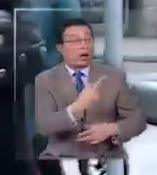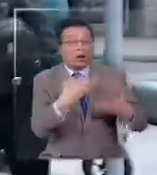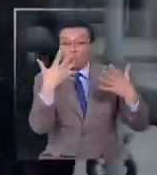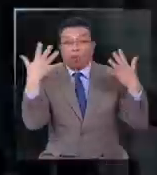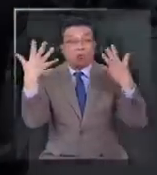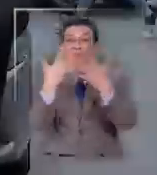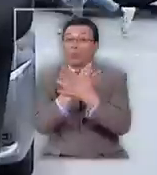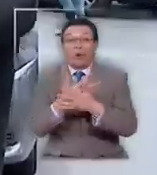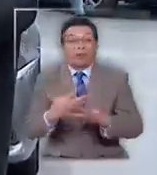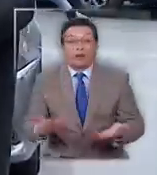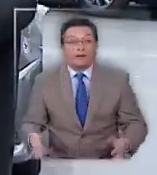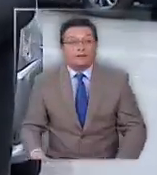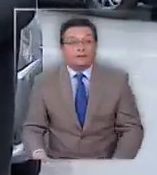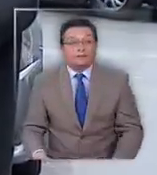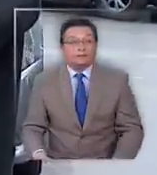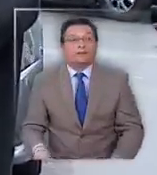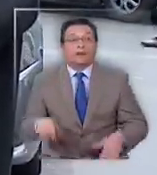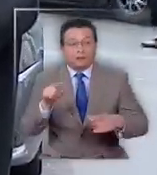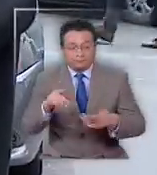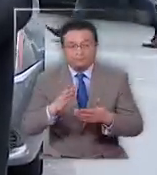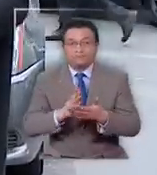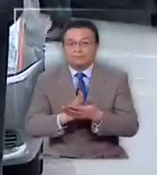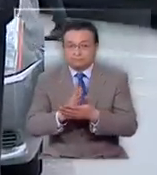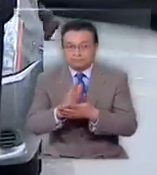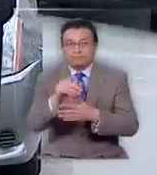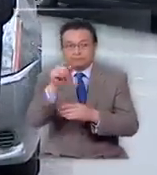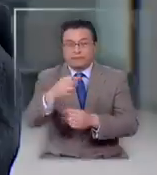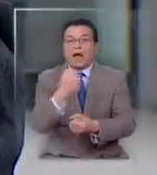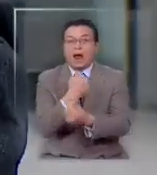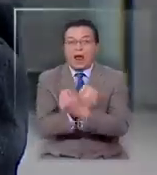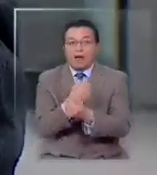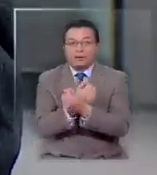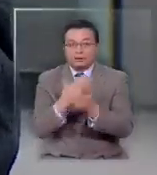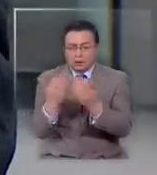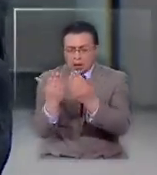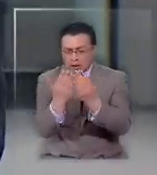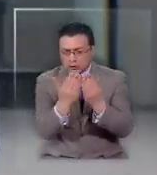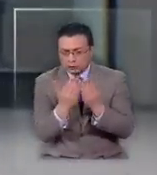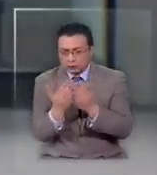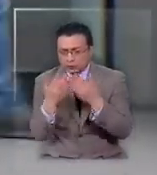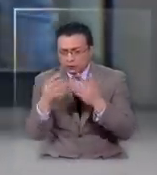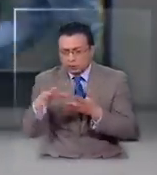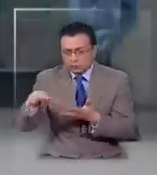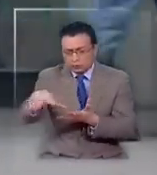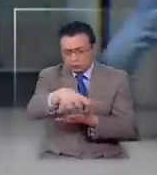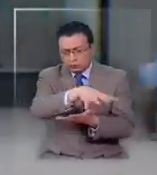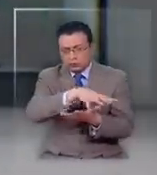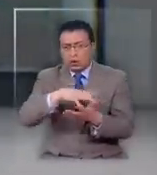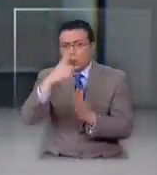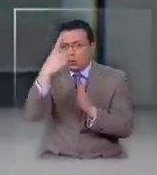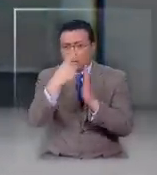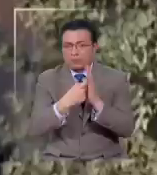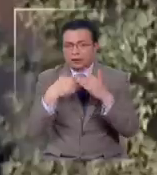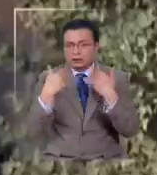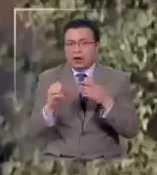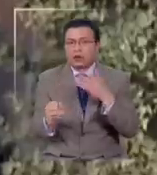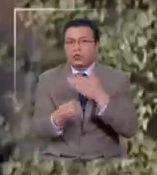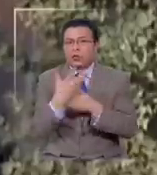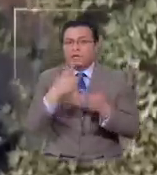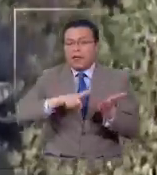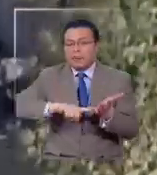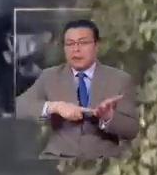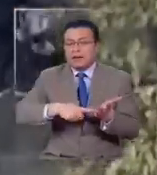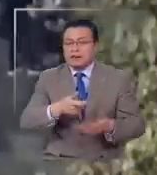alrededor por eso se tomaron cartas en el asunto' carabineros levantó un estudio acucioso en el área y hace un mes implementa nuevas técnicas